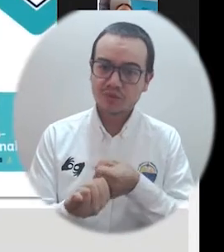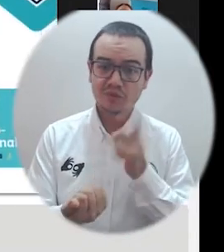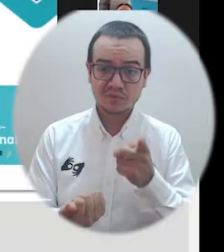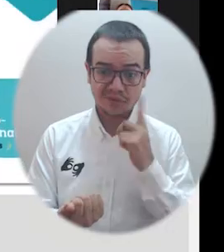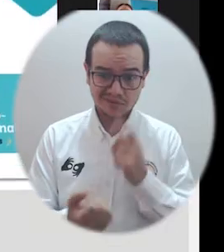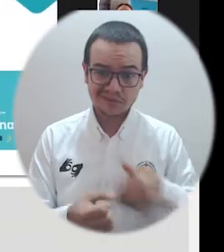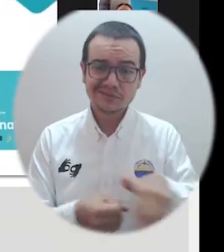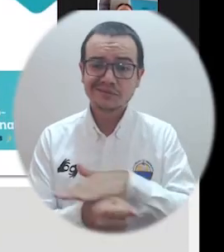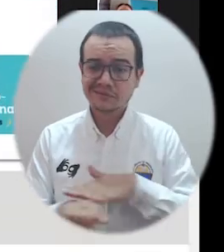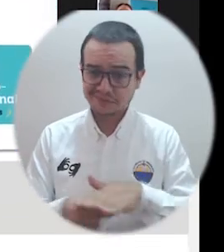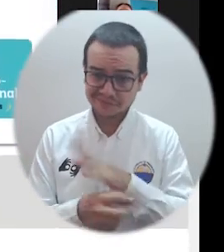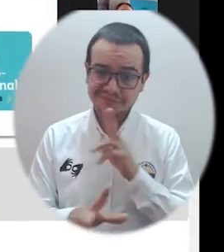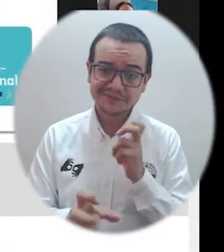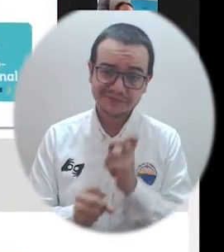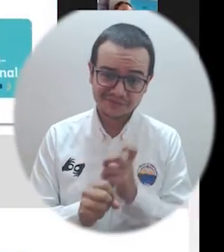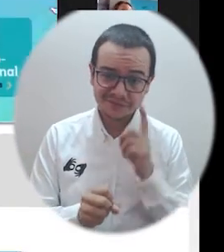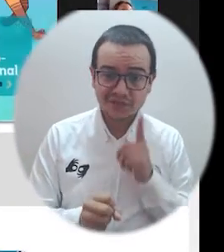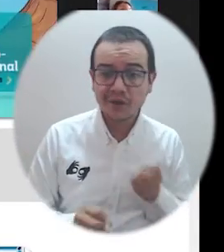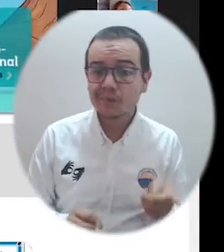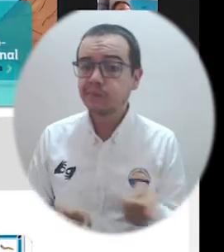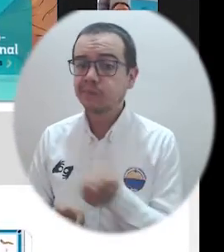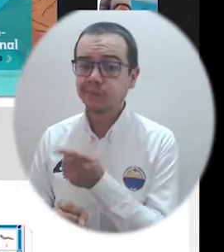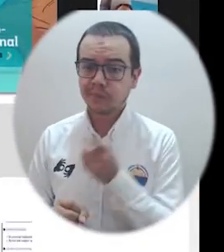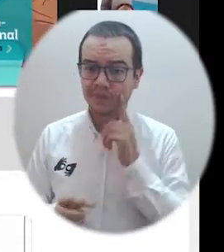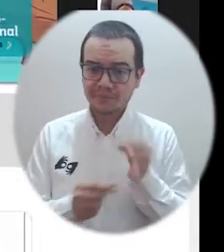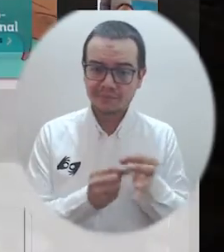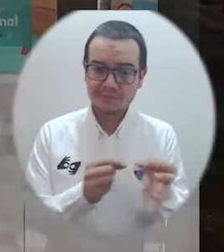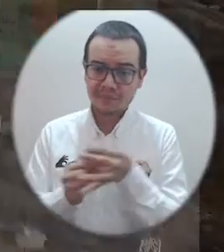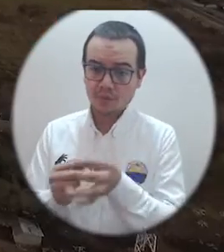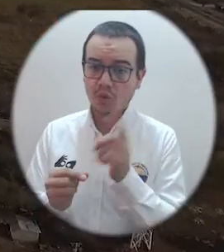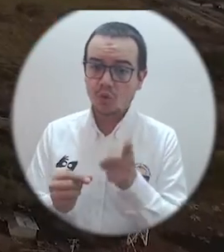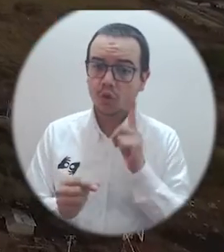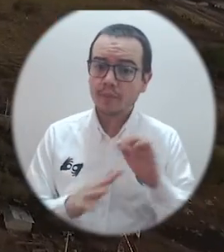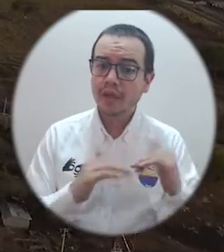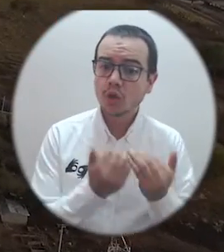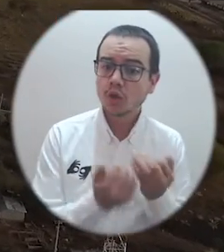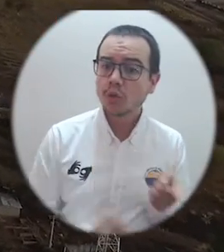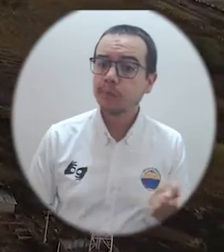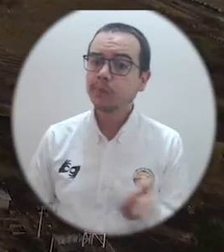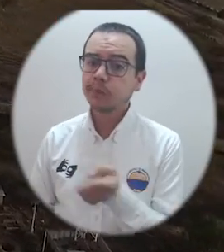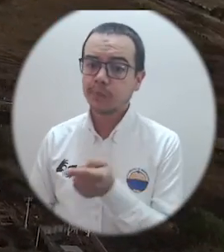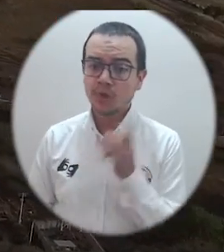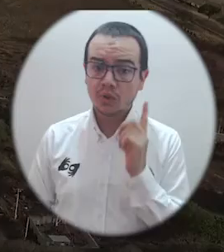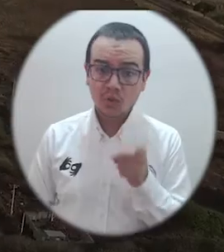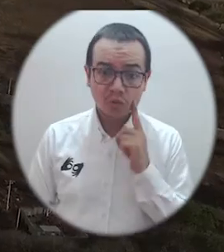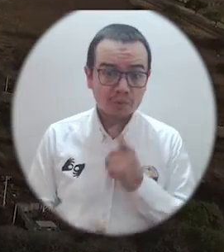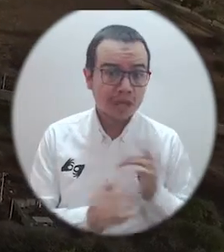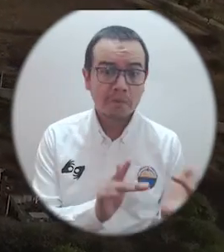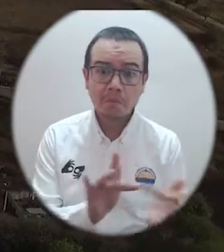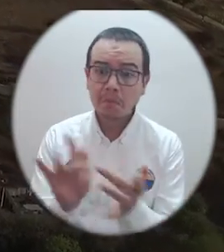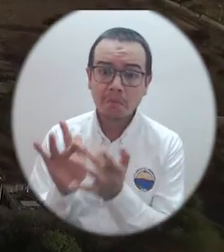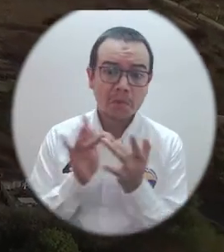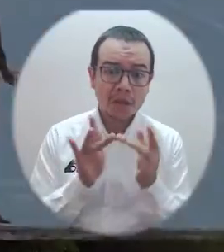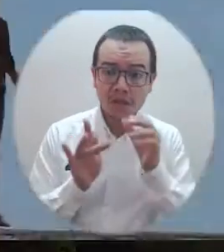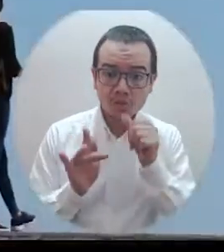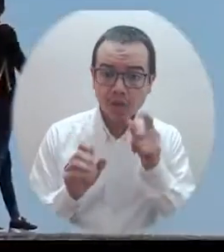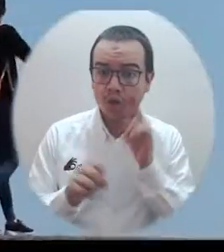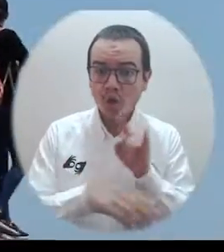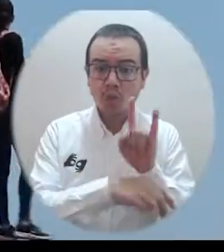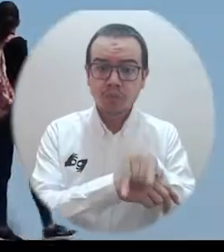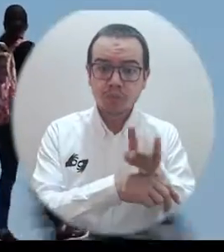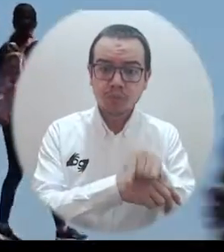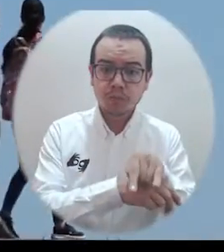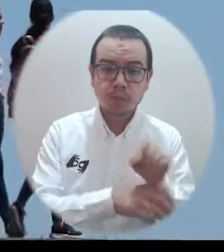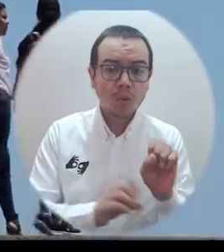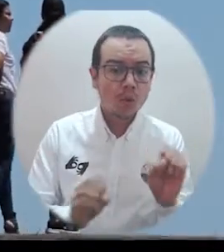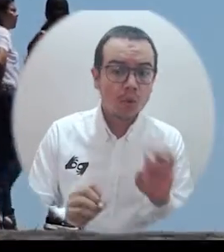la Universidad del Magdalena cumple con un valioso aporte, teniendo en cuenta la difícil situación en materia educativa que atraviesan algunos municipios del